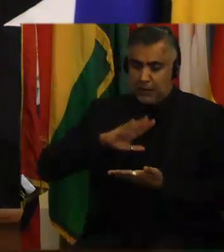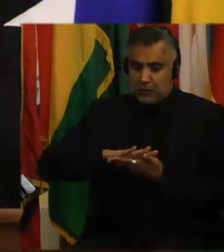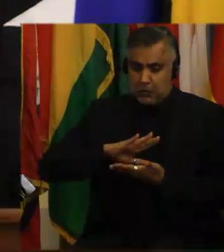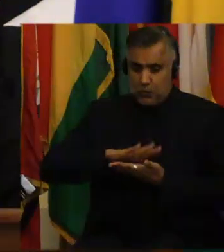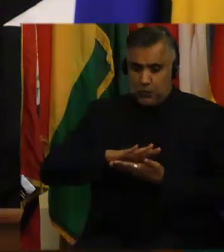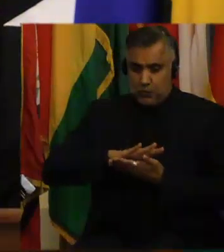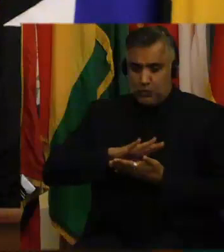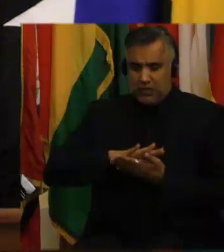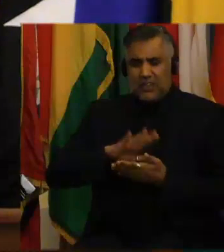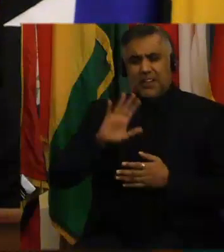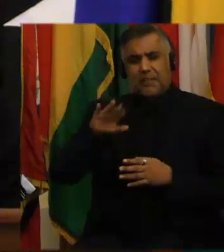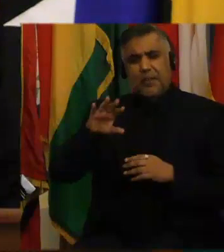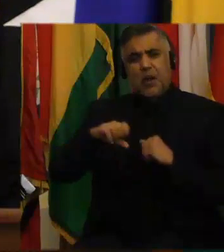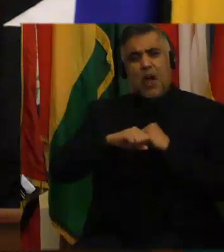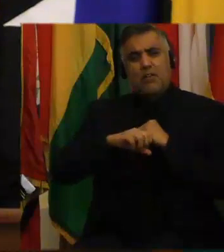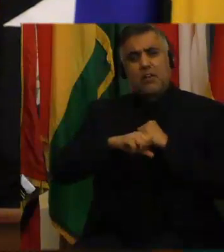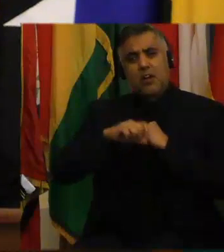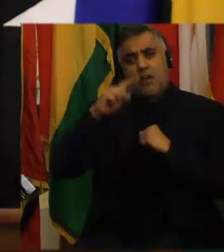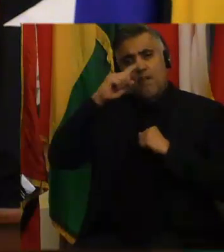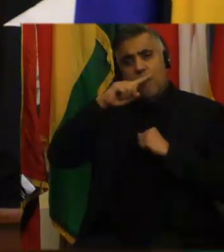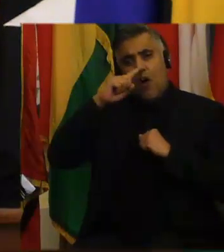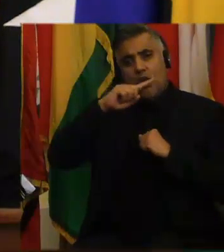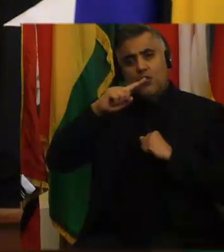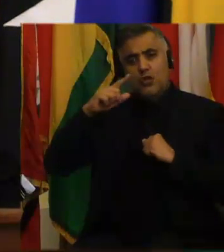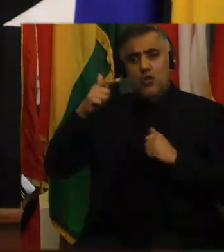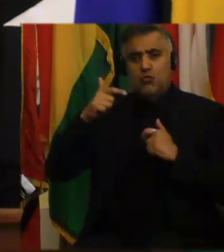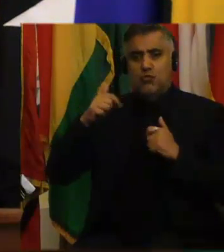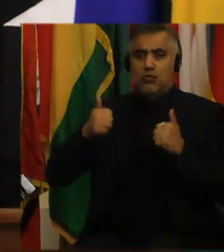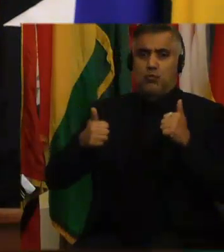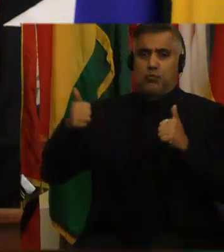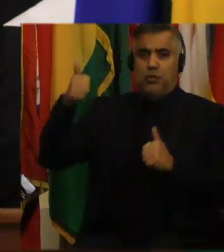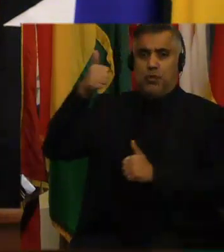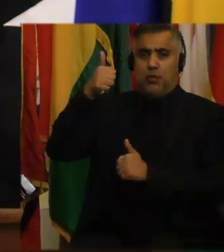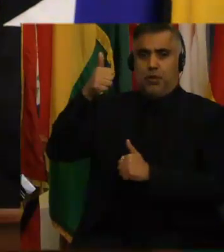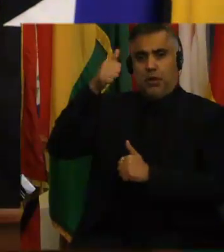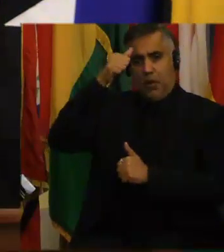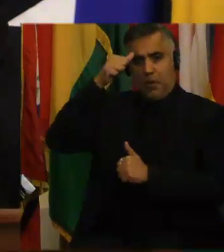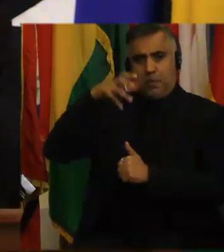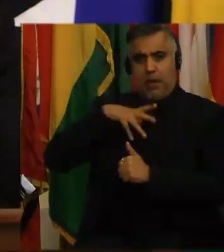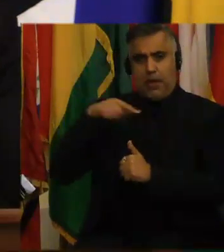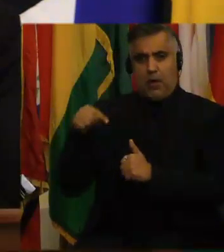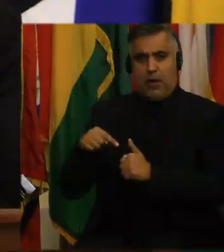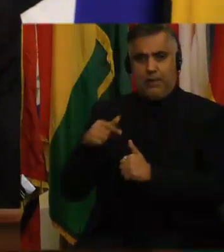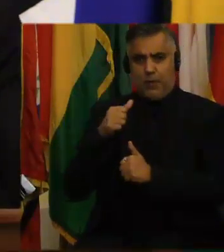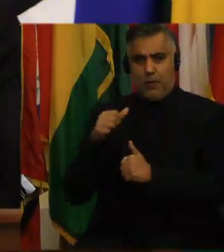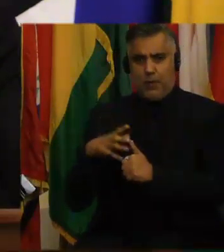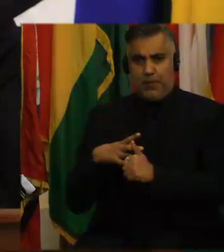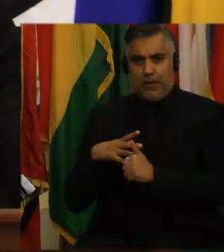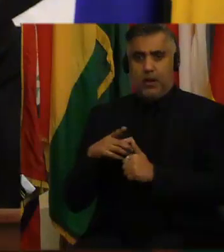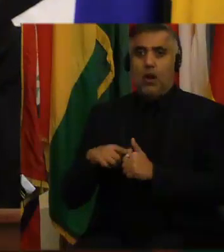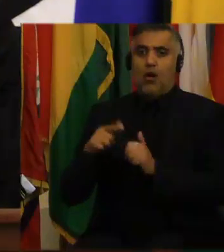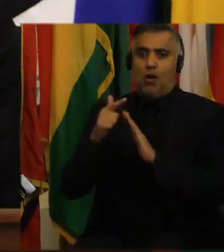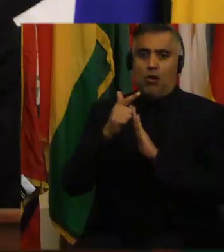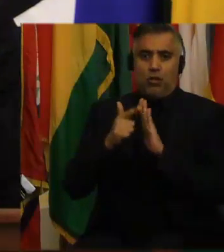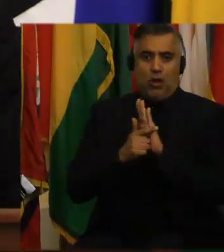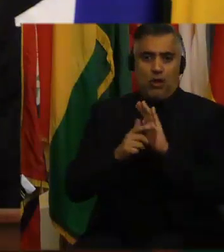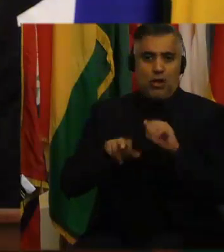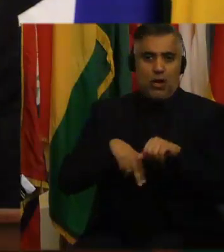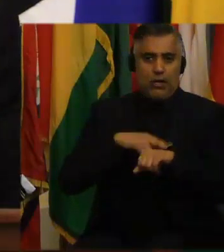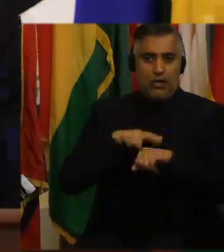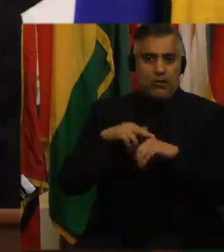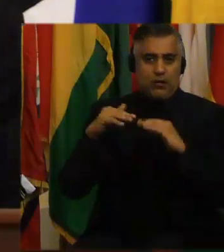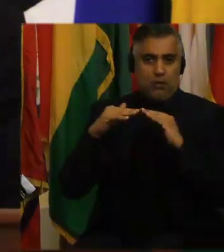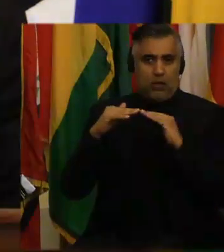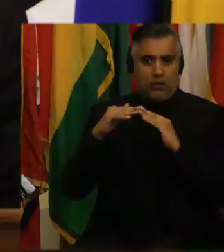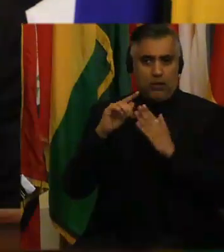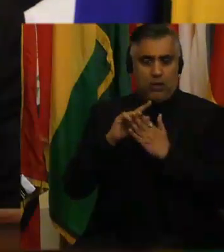mujeres. Todas las convenciones, las leyes, los planes nacionales de igualdad, los tribunales especializados, aún